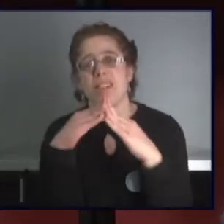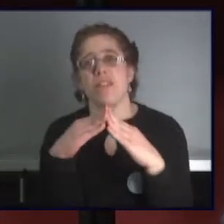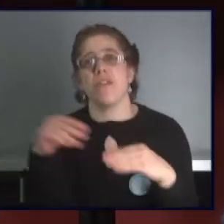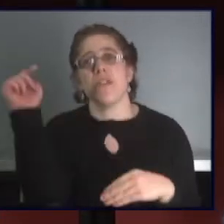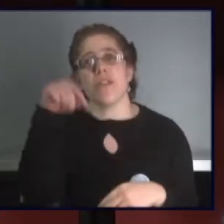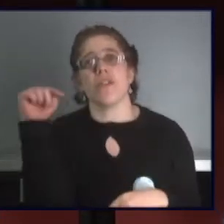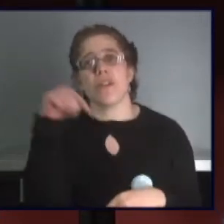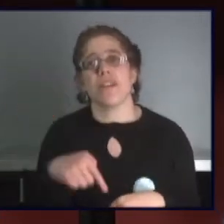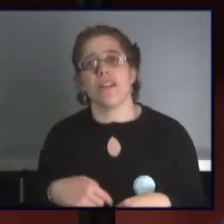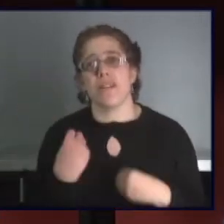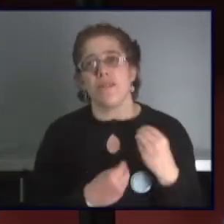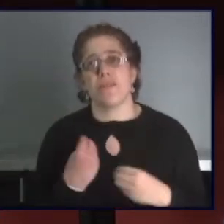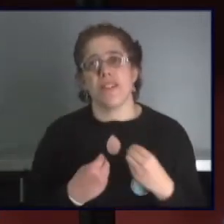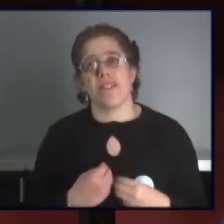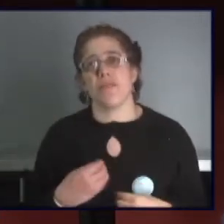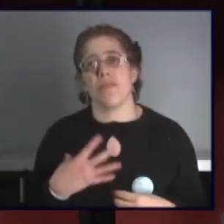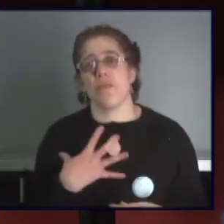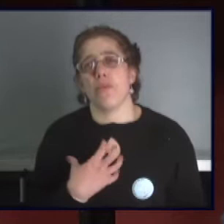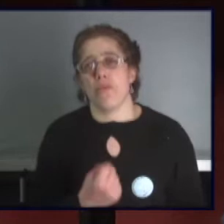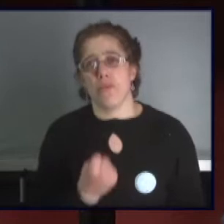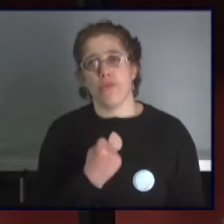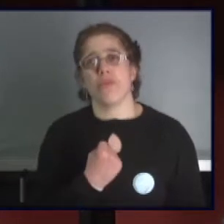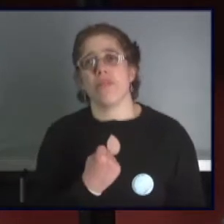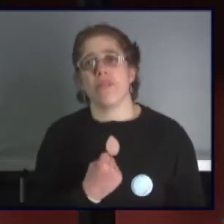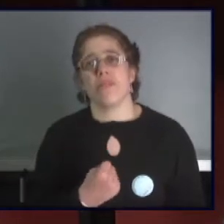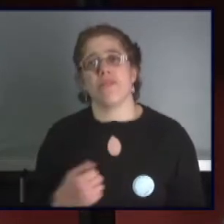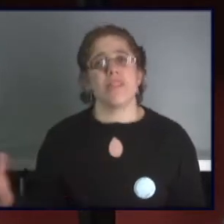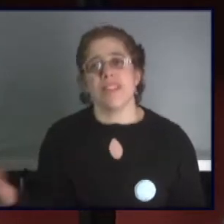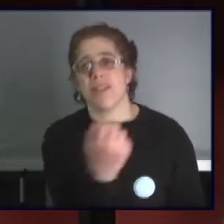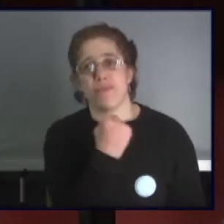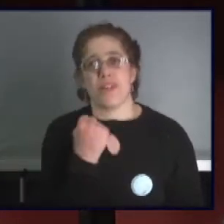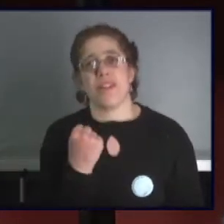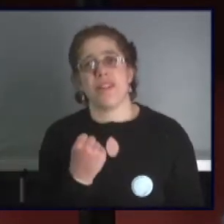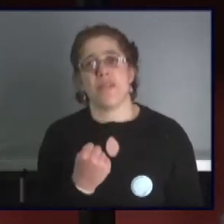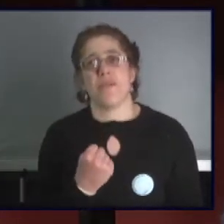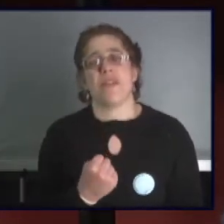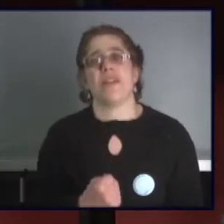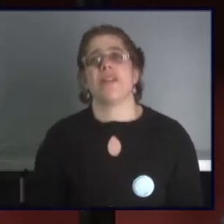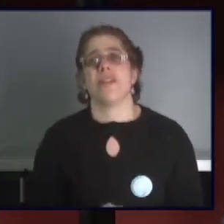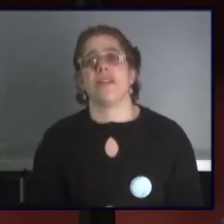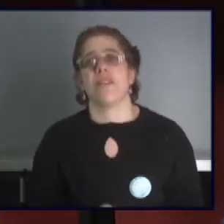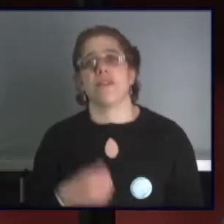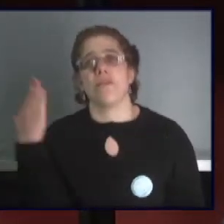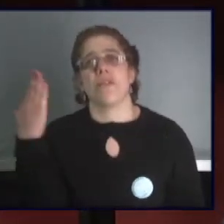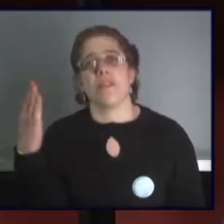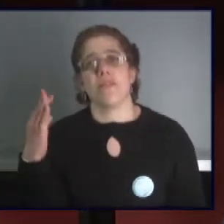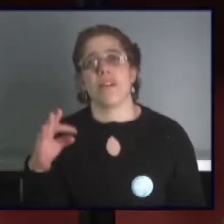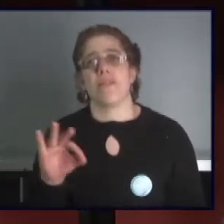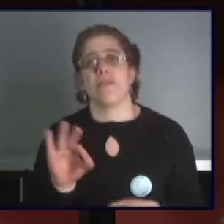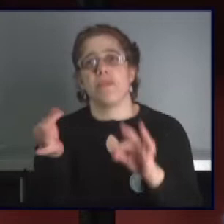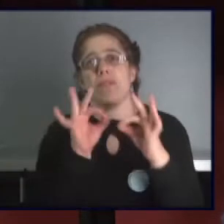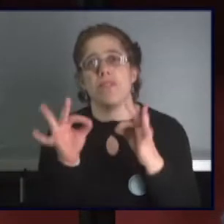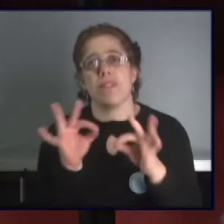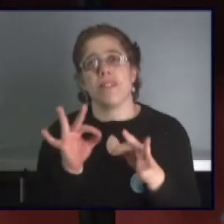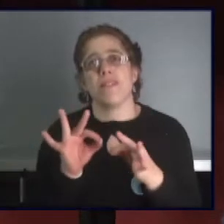un placer adicional un gusto adicional un desafío impuestos y es como podrán ver en nuestra pantalla de la